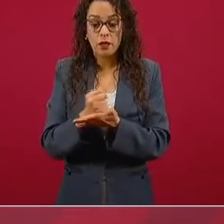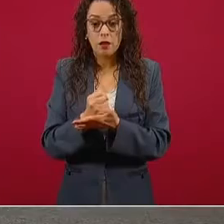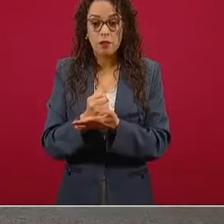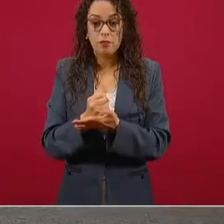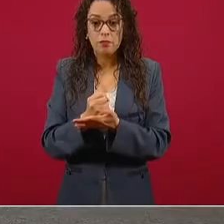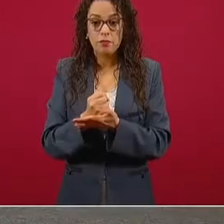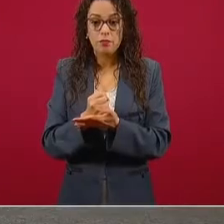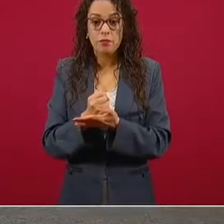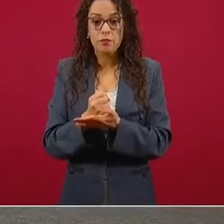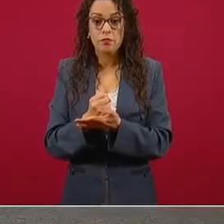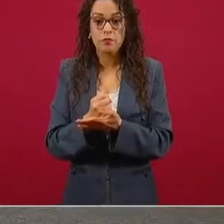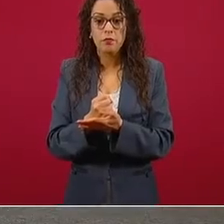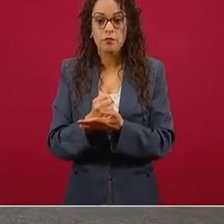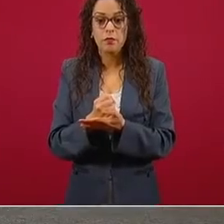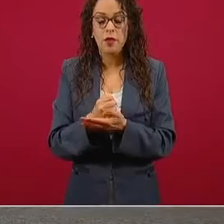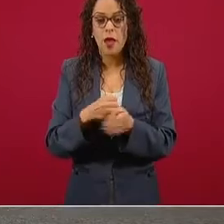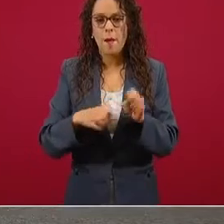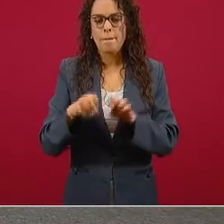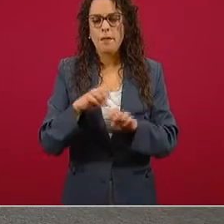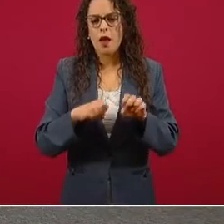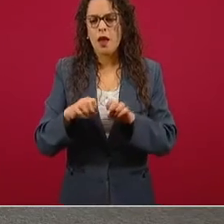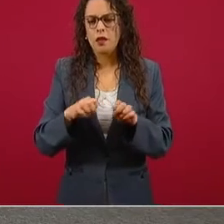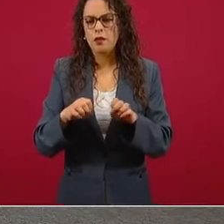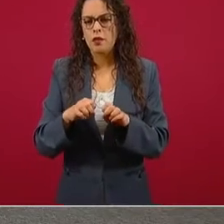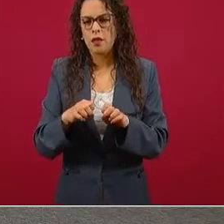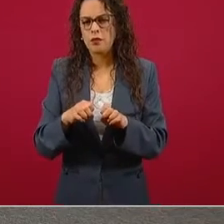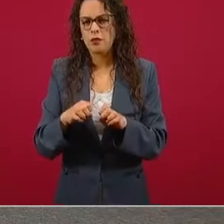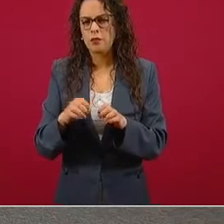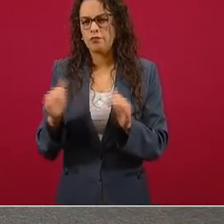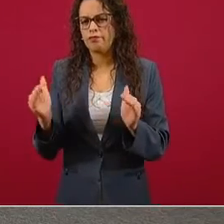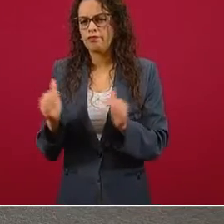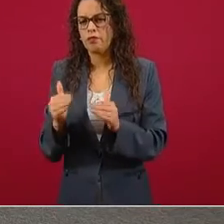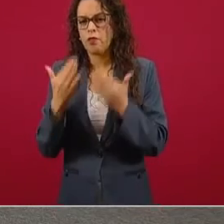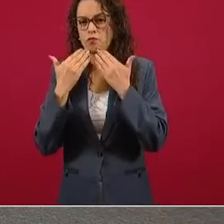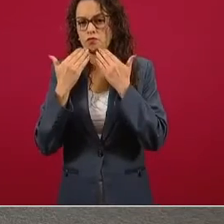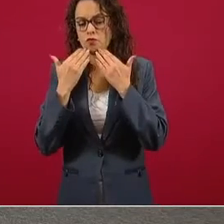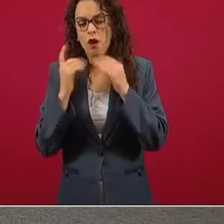muchas pequeñas empresas del sector informal.